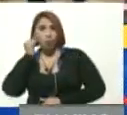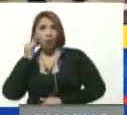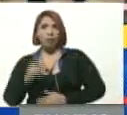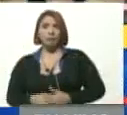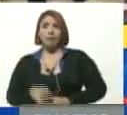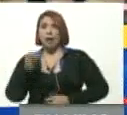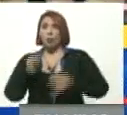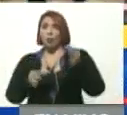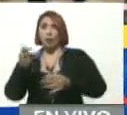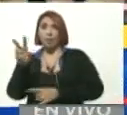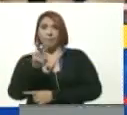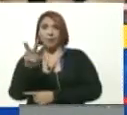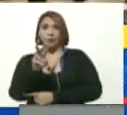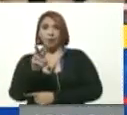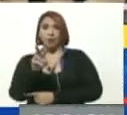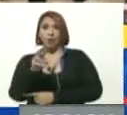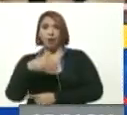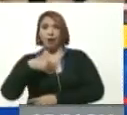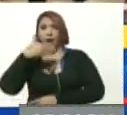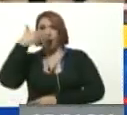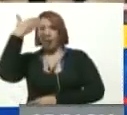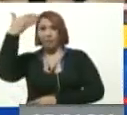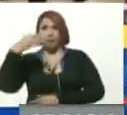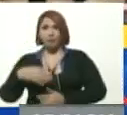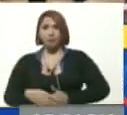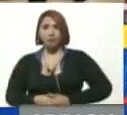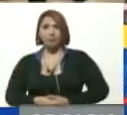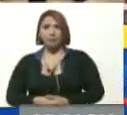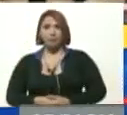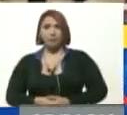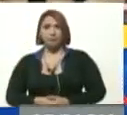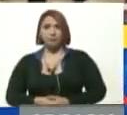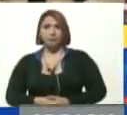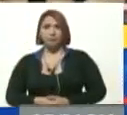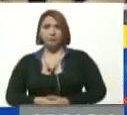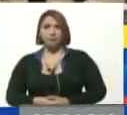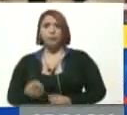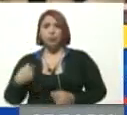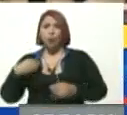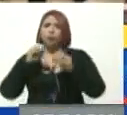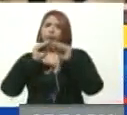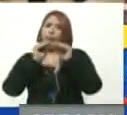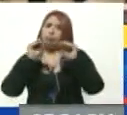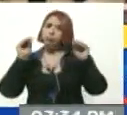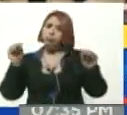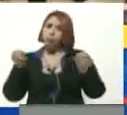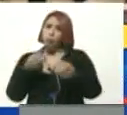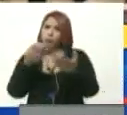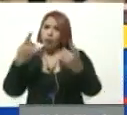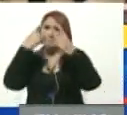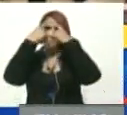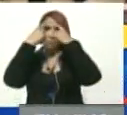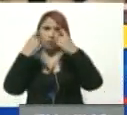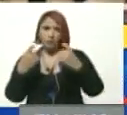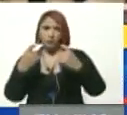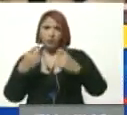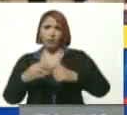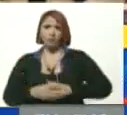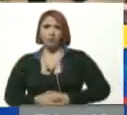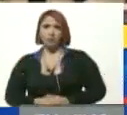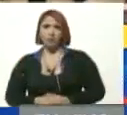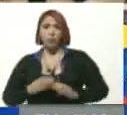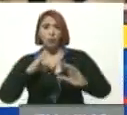abogada venezolana, árabe, de raíces árabes. Yo les hago un llamado a ustedes, profesionales de